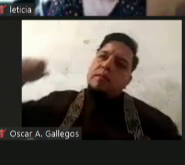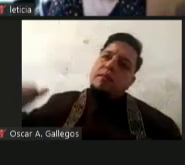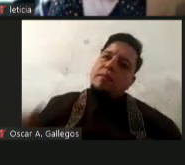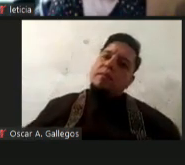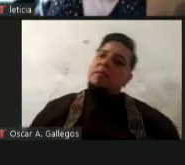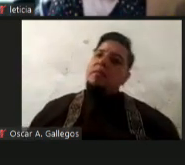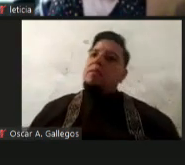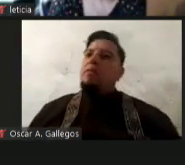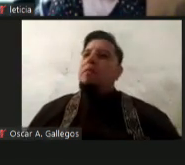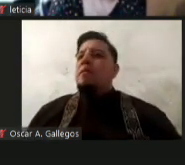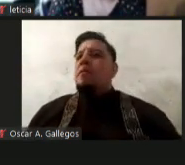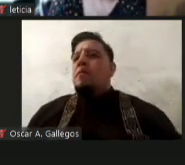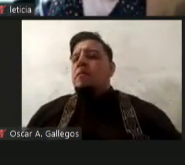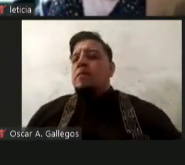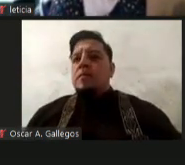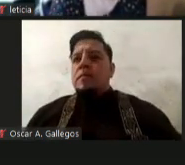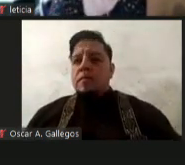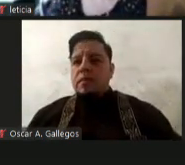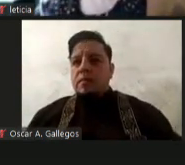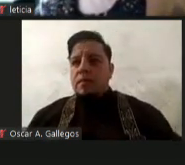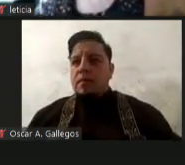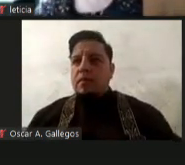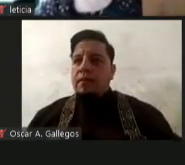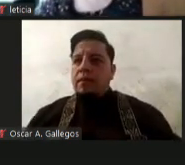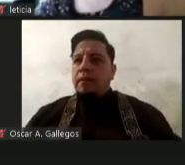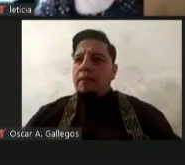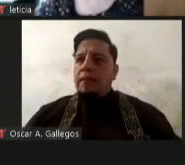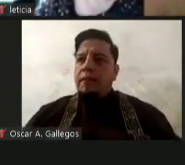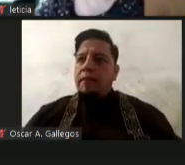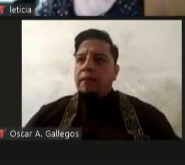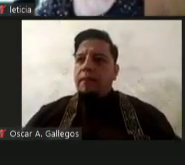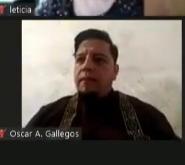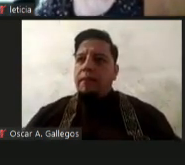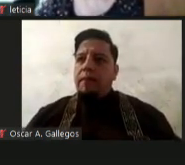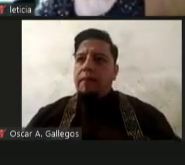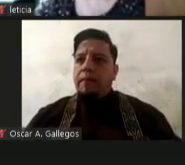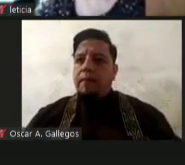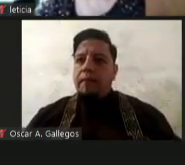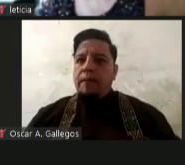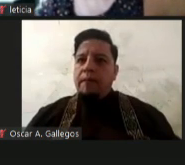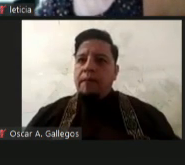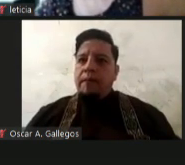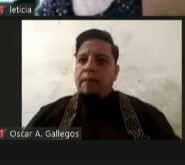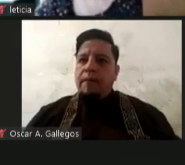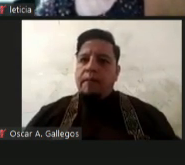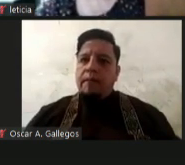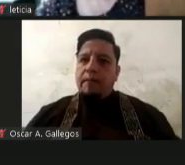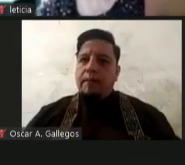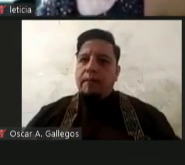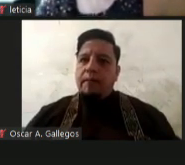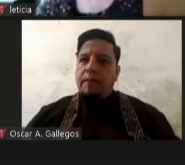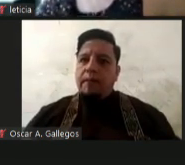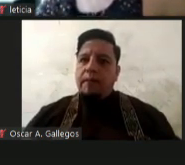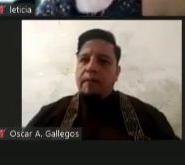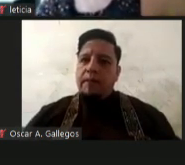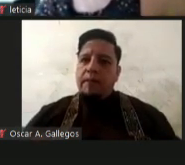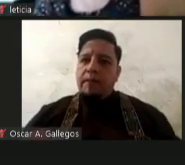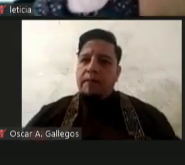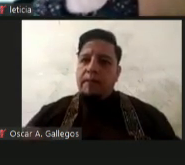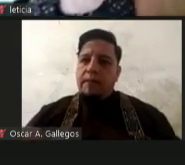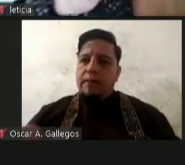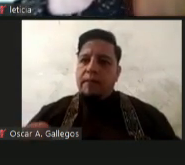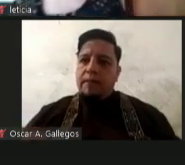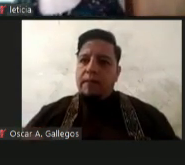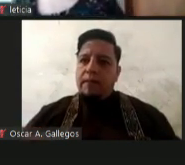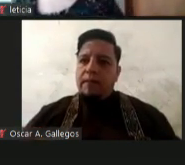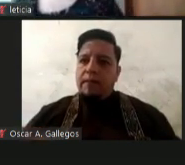gente. Creo que el tema de los bloqueos a principales avenidas no se había dado en mucho tiempo. El